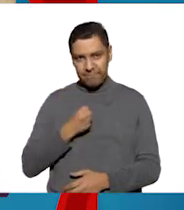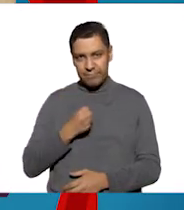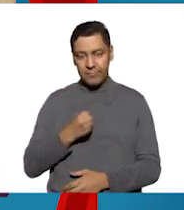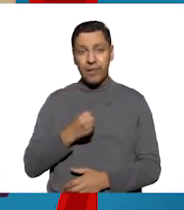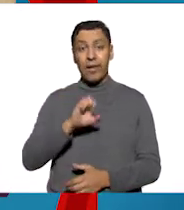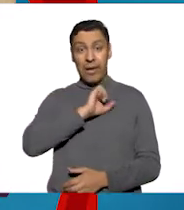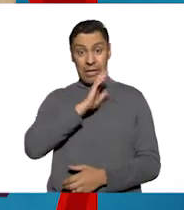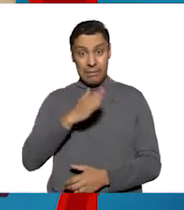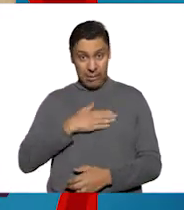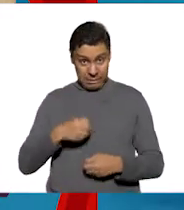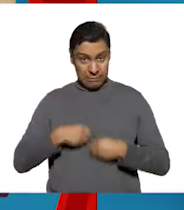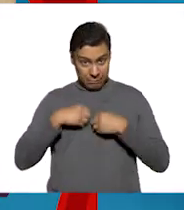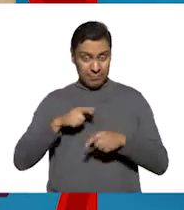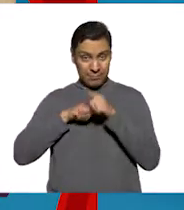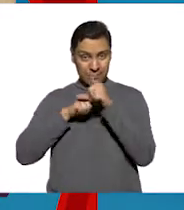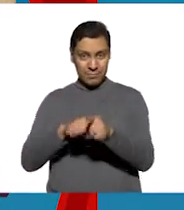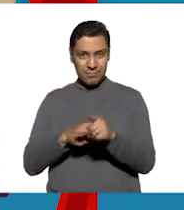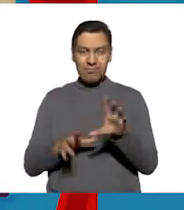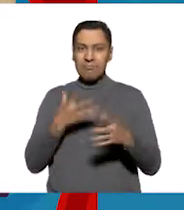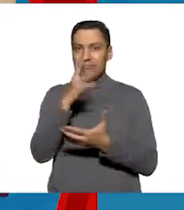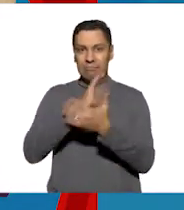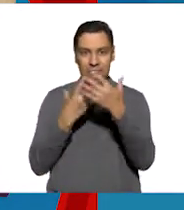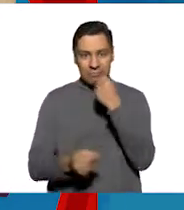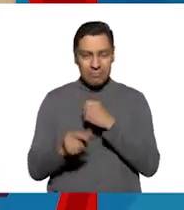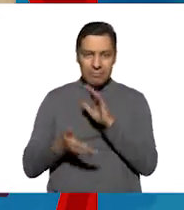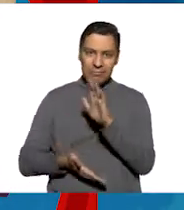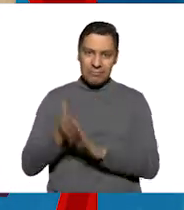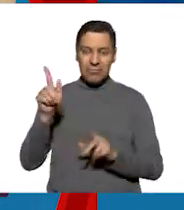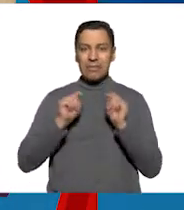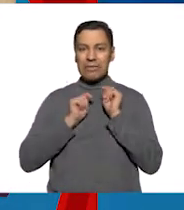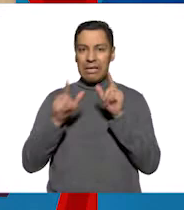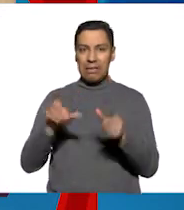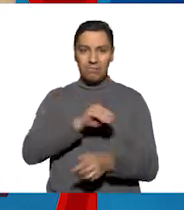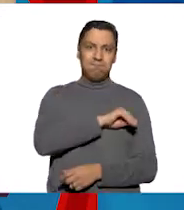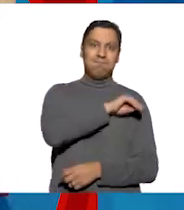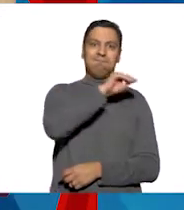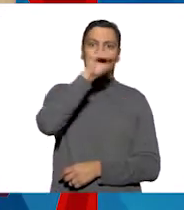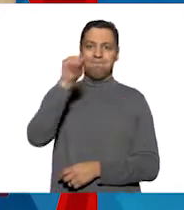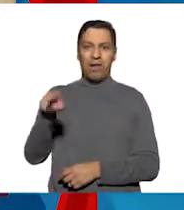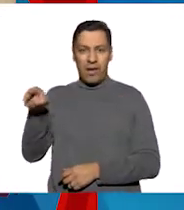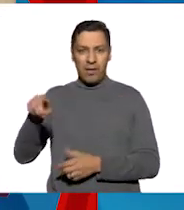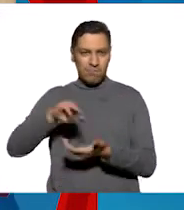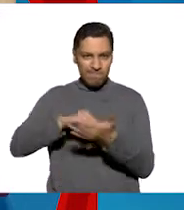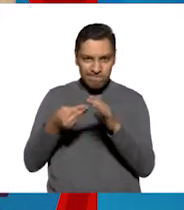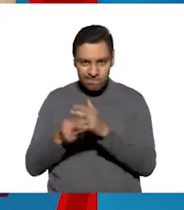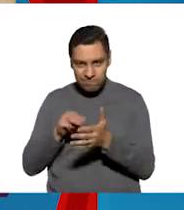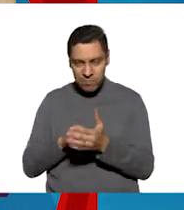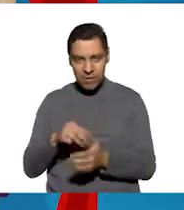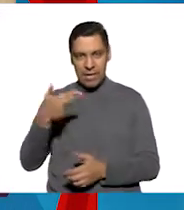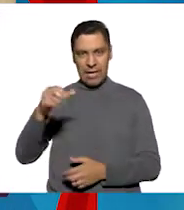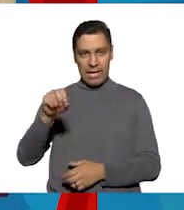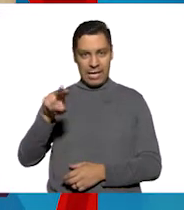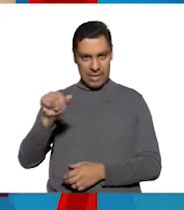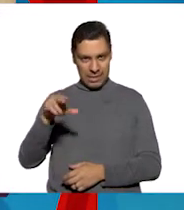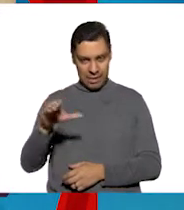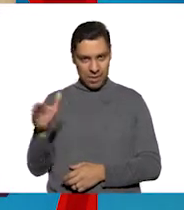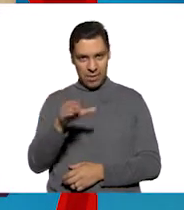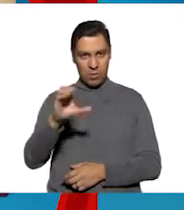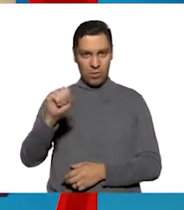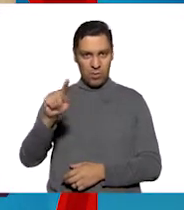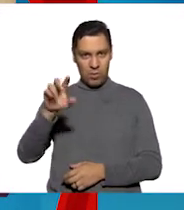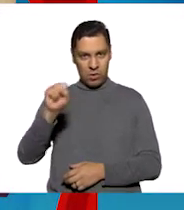sobrevivientes huyeron a Tlaxcala. Ahí, Cortés planeó un nuevo ataque: rodear la ciudad de